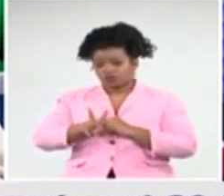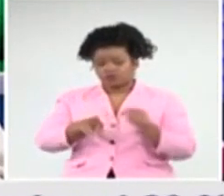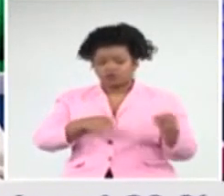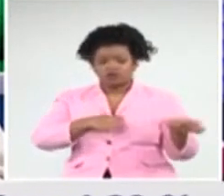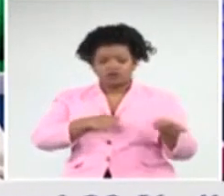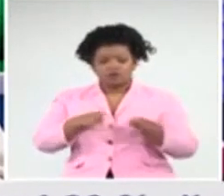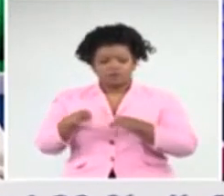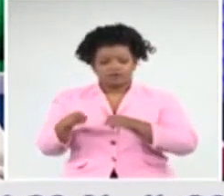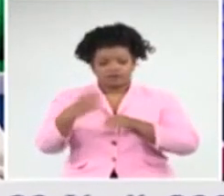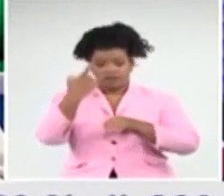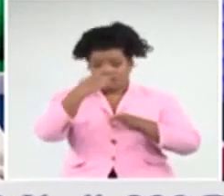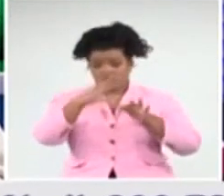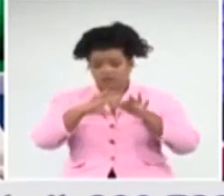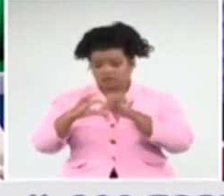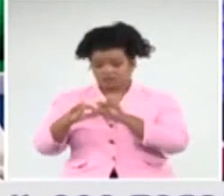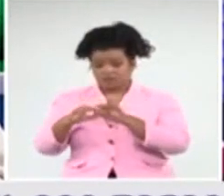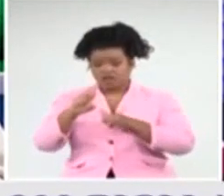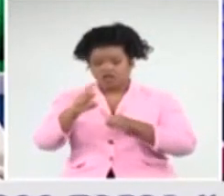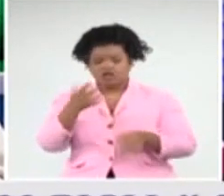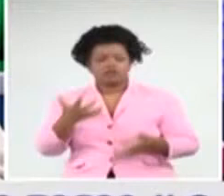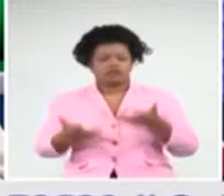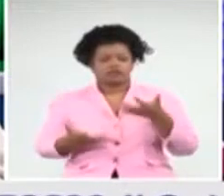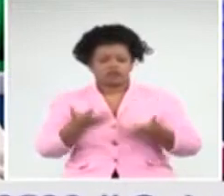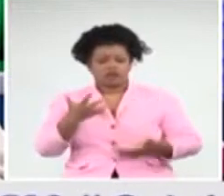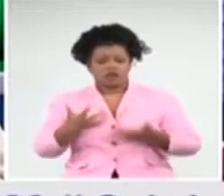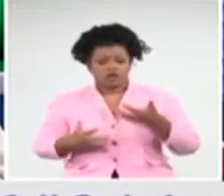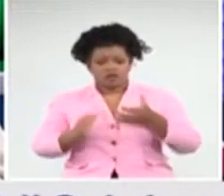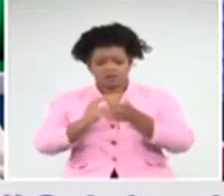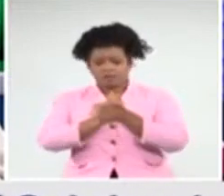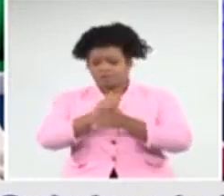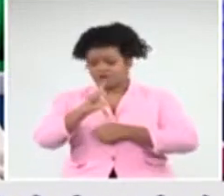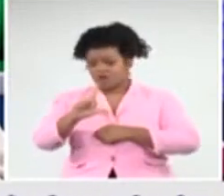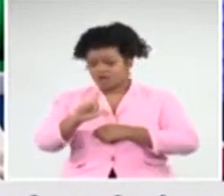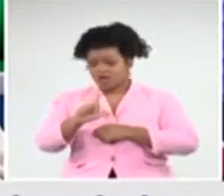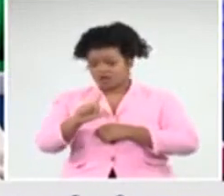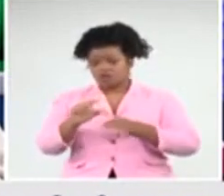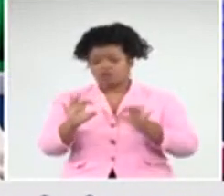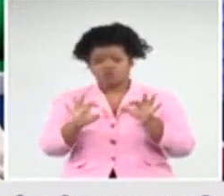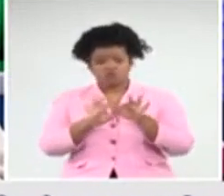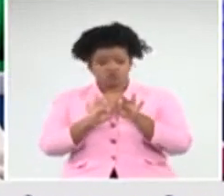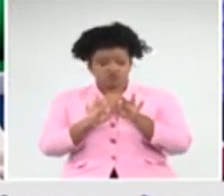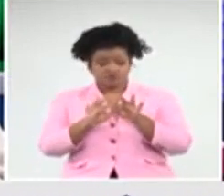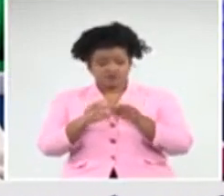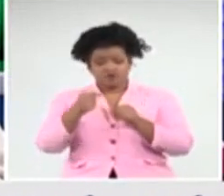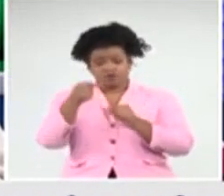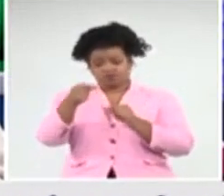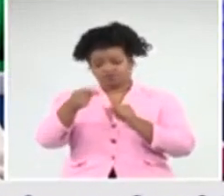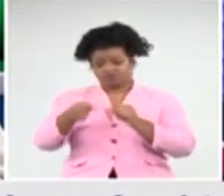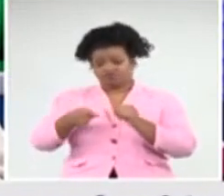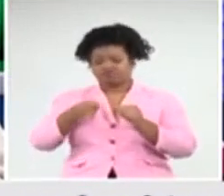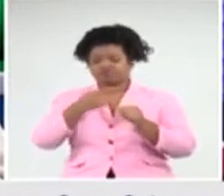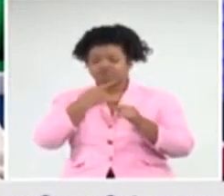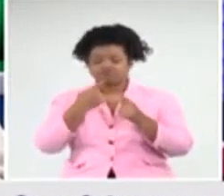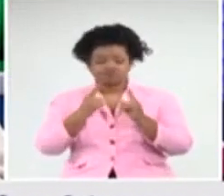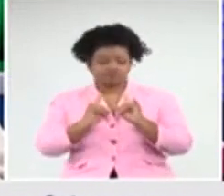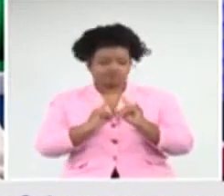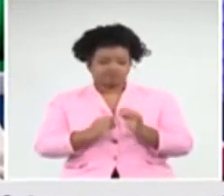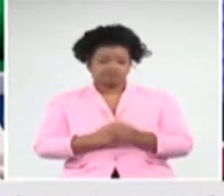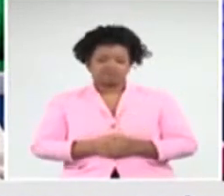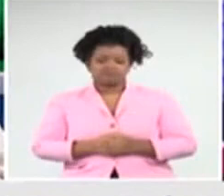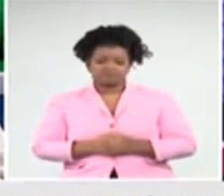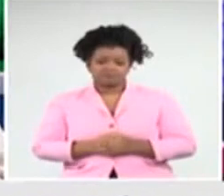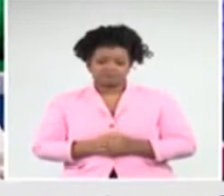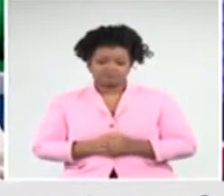de Artemisa, Candelaria, Mariel y Huira, un fallecido de cada uno. En la provincia